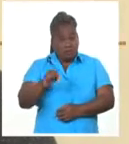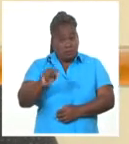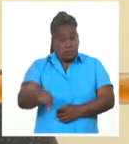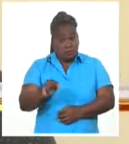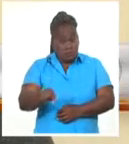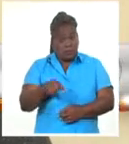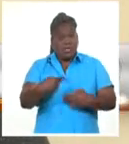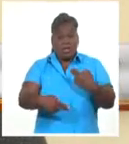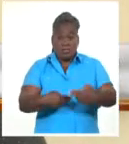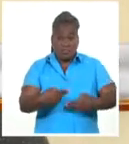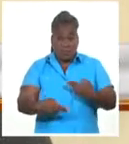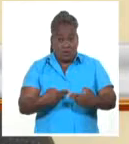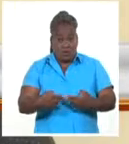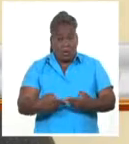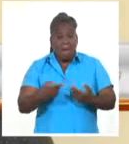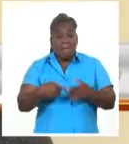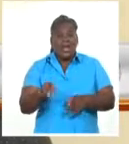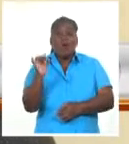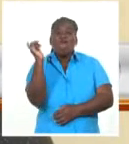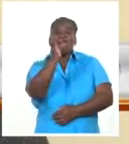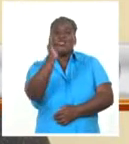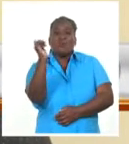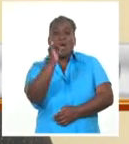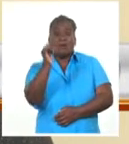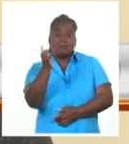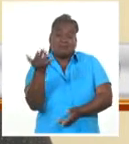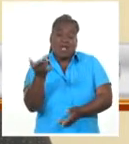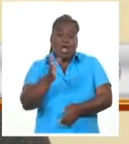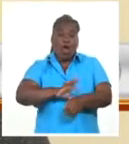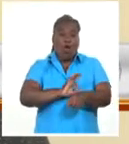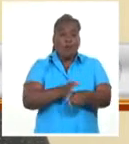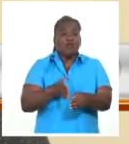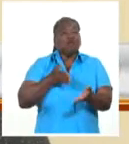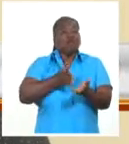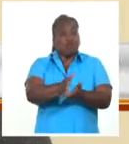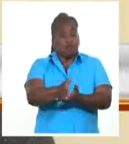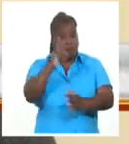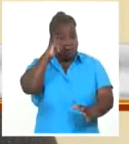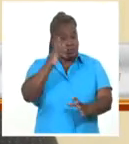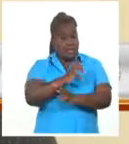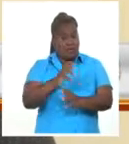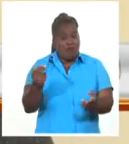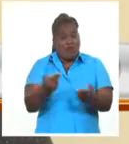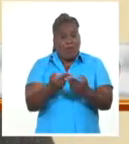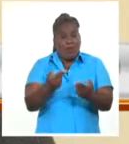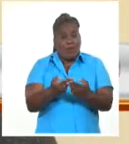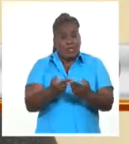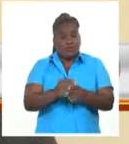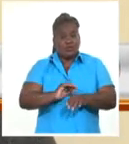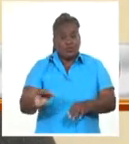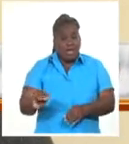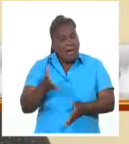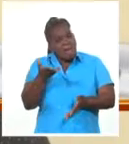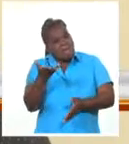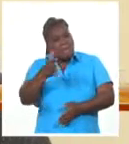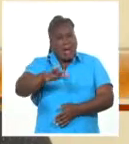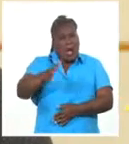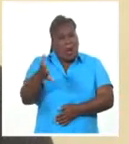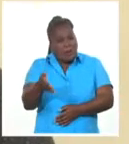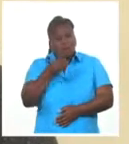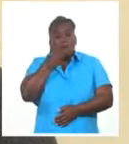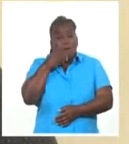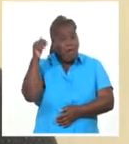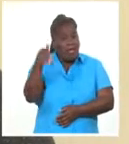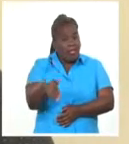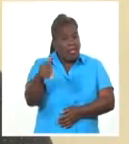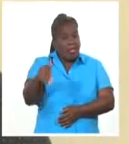pandémico, pero en una modalidad virtual fundamentalmente, continuar la modalidad virtual científica, pero ya irse acercándonos a medida de las posibilidades